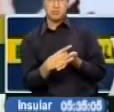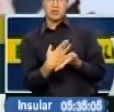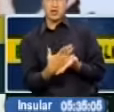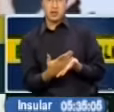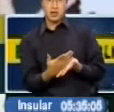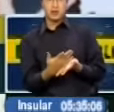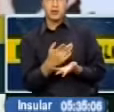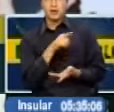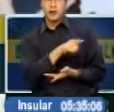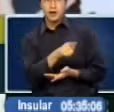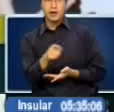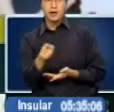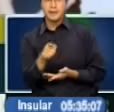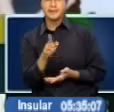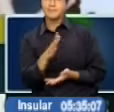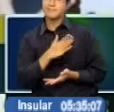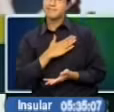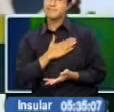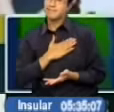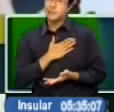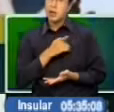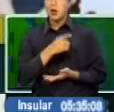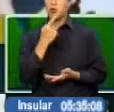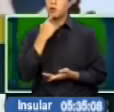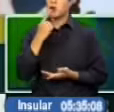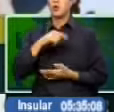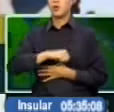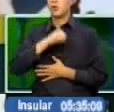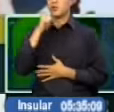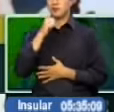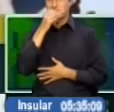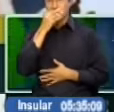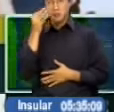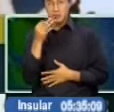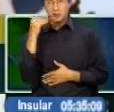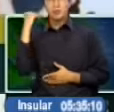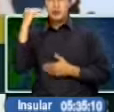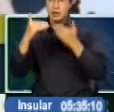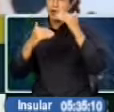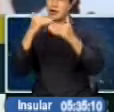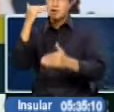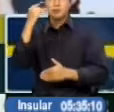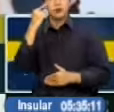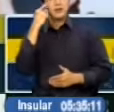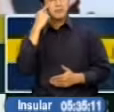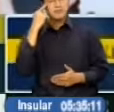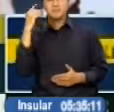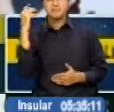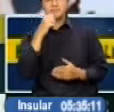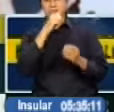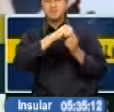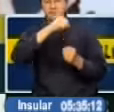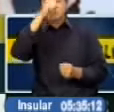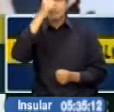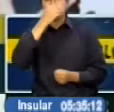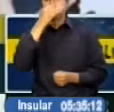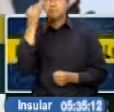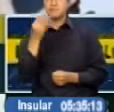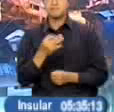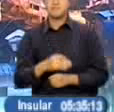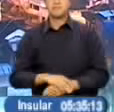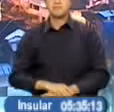estar en el lugar de los que se creen vencedores la historia va a ser implacable con ellos